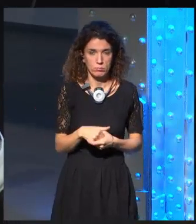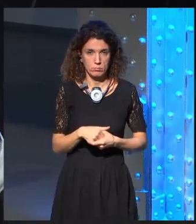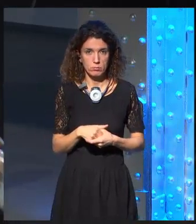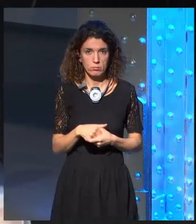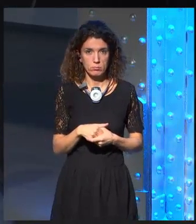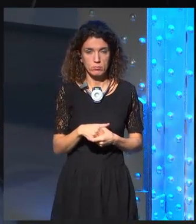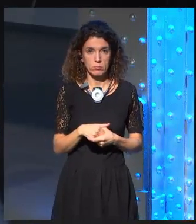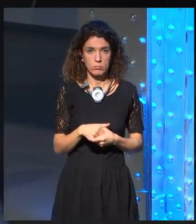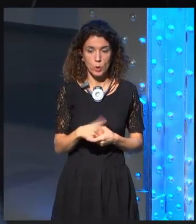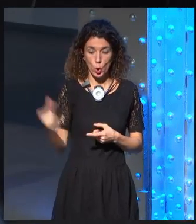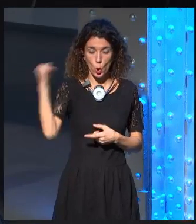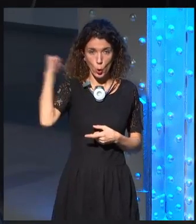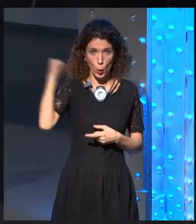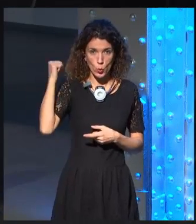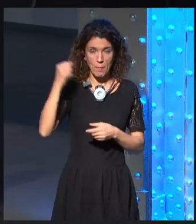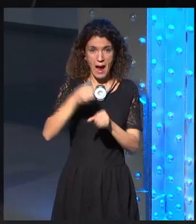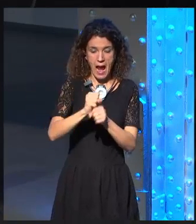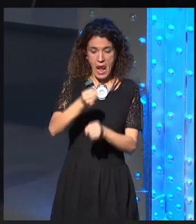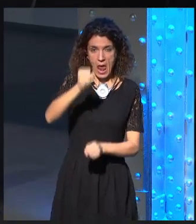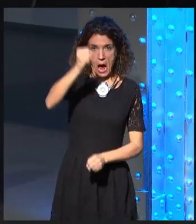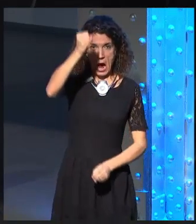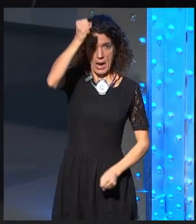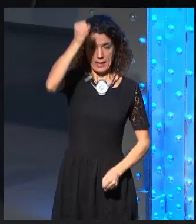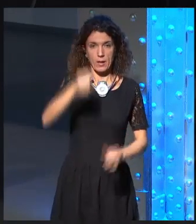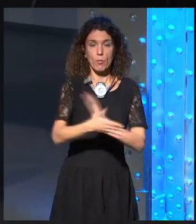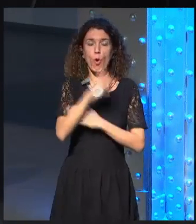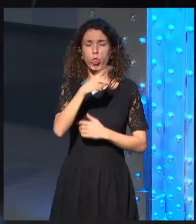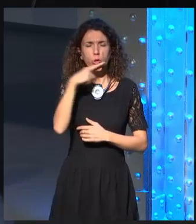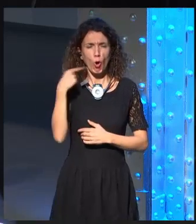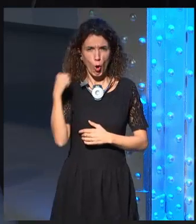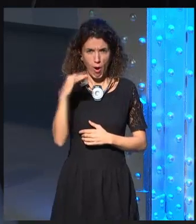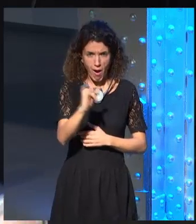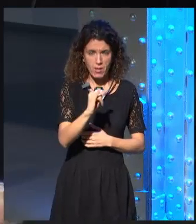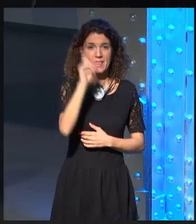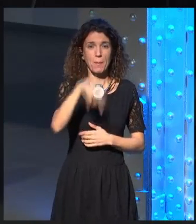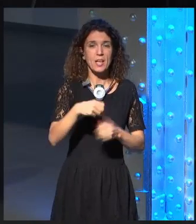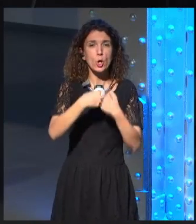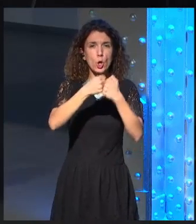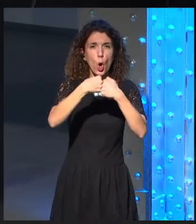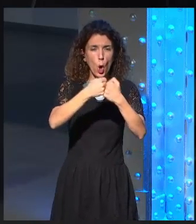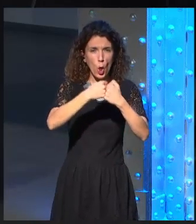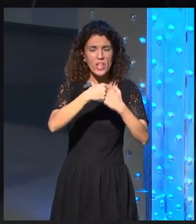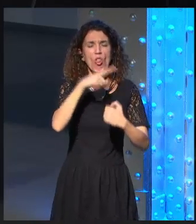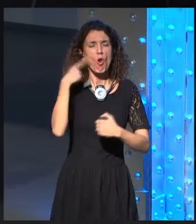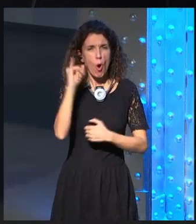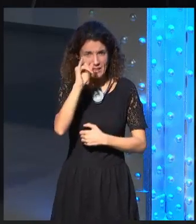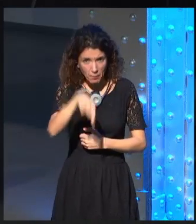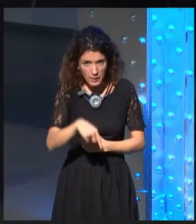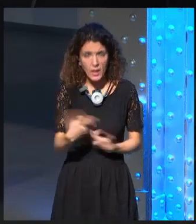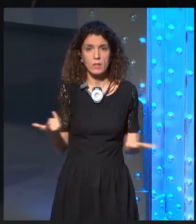la columna vertebral se alarga, con lo cual nos puede doler la espalda, las rodillas también pueden